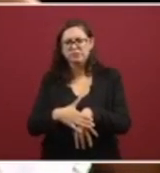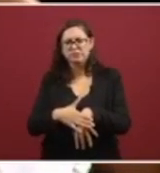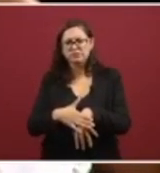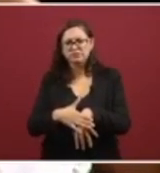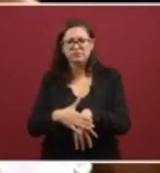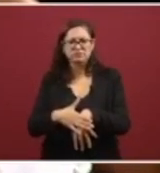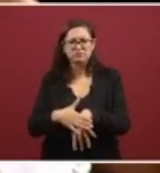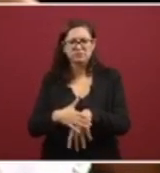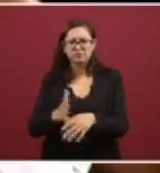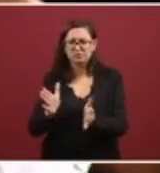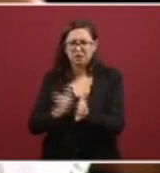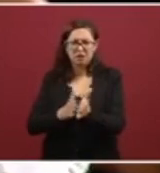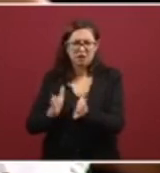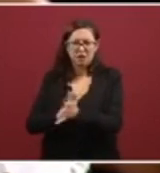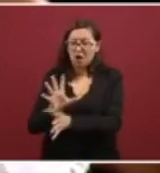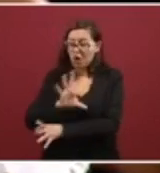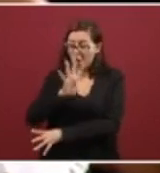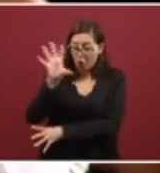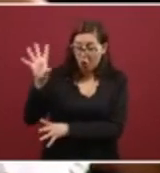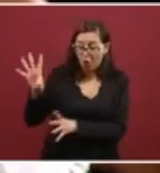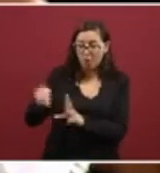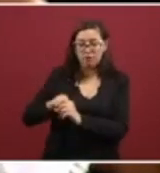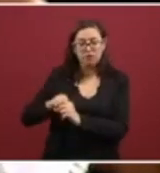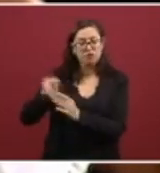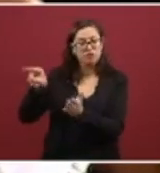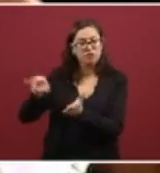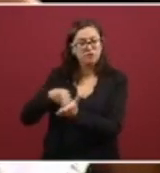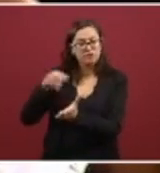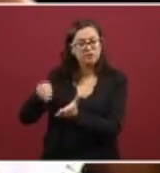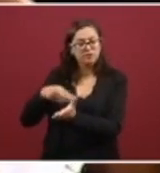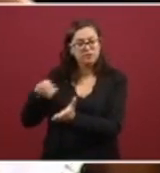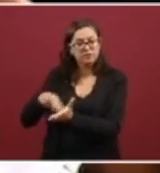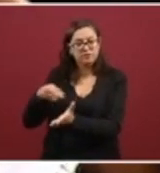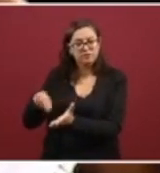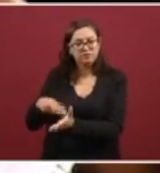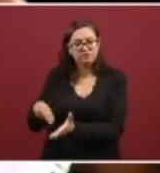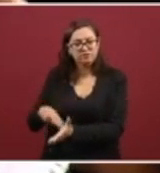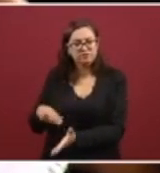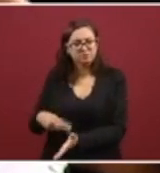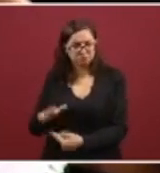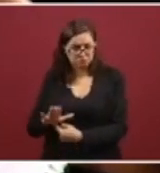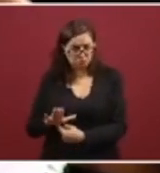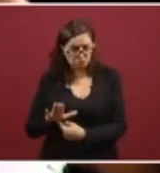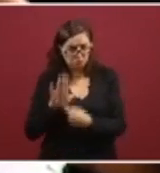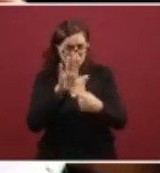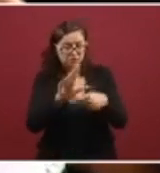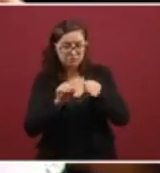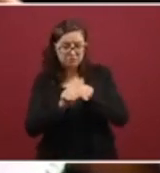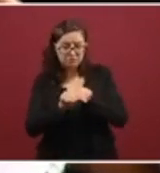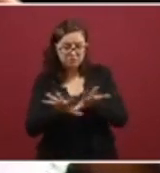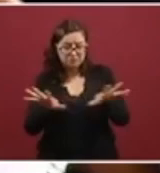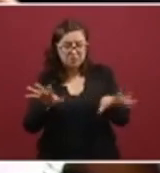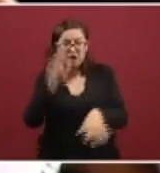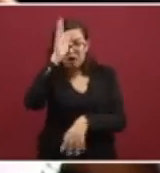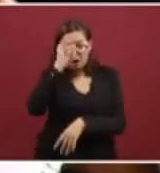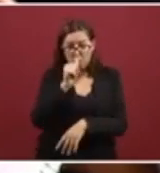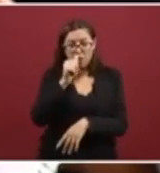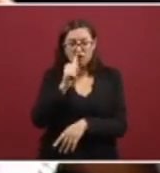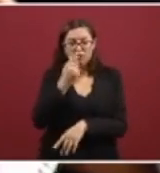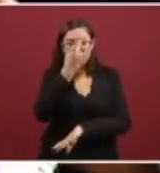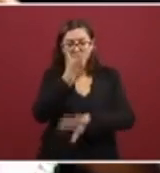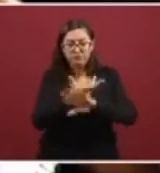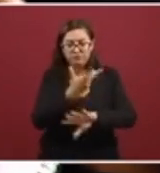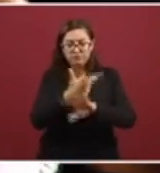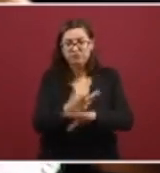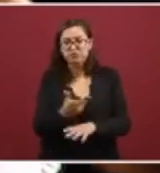transparentar todos los documentos que se firmaron en esta reunión que se tuvo, en este acuerdo, los acuerdos que se firmaron con Estados